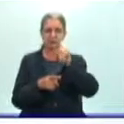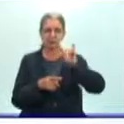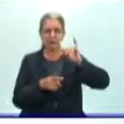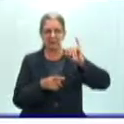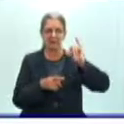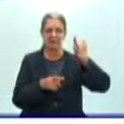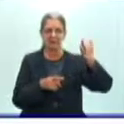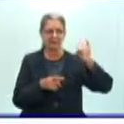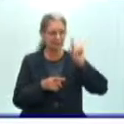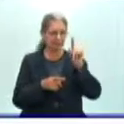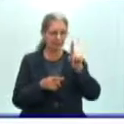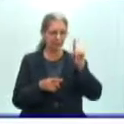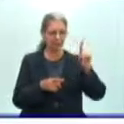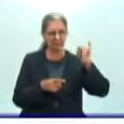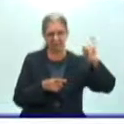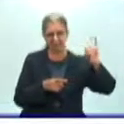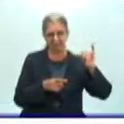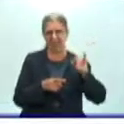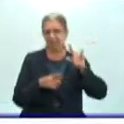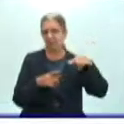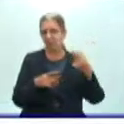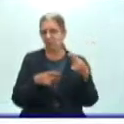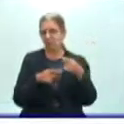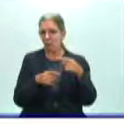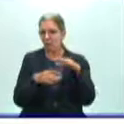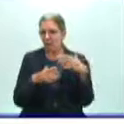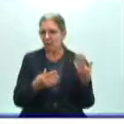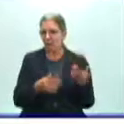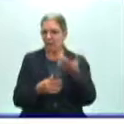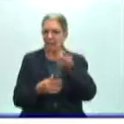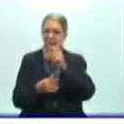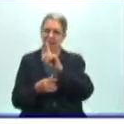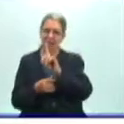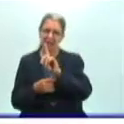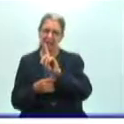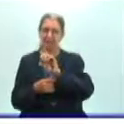116. Ya tienes entonces la amplitud del arco AD.